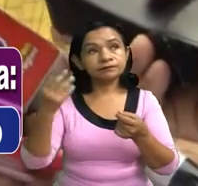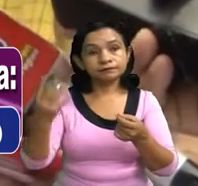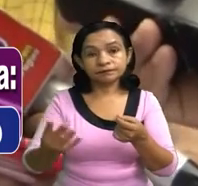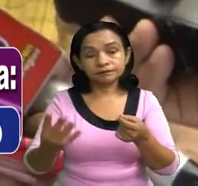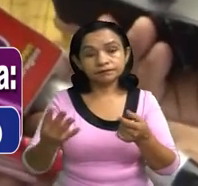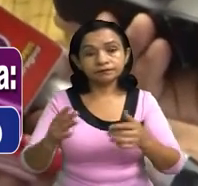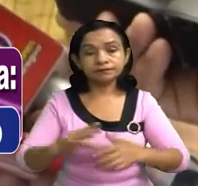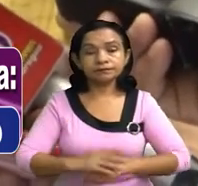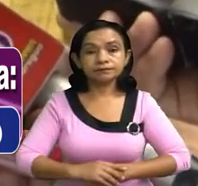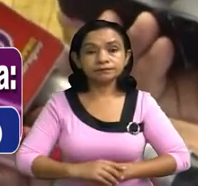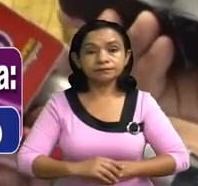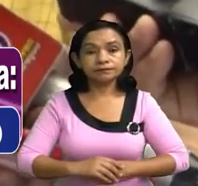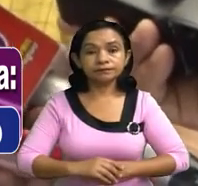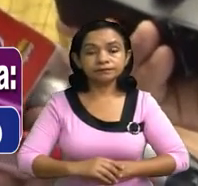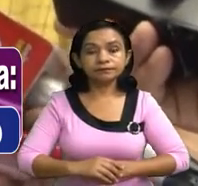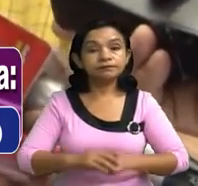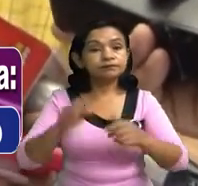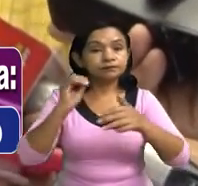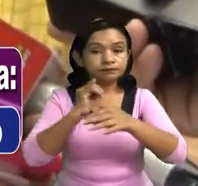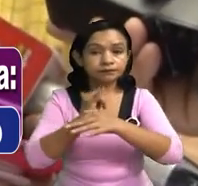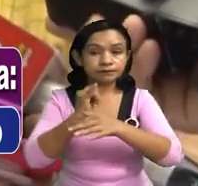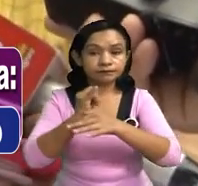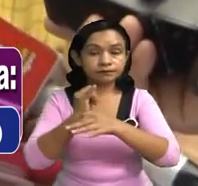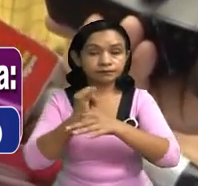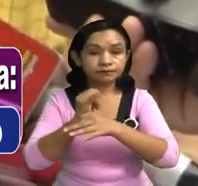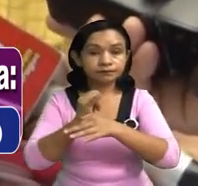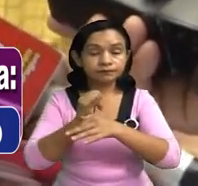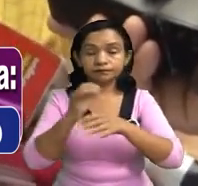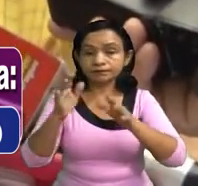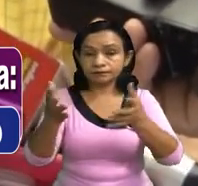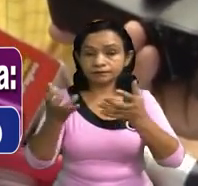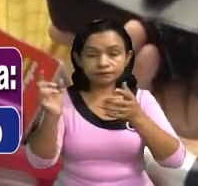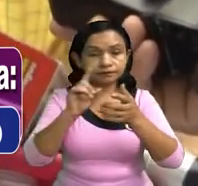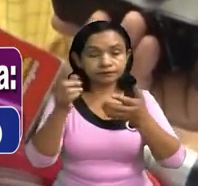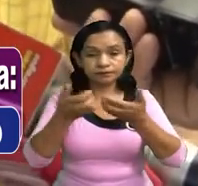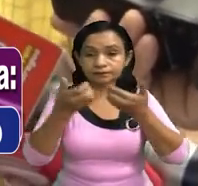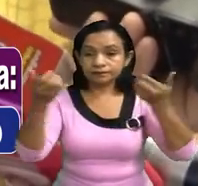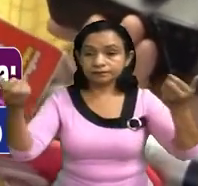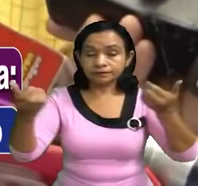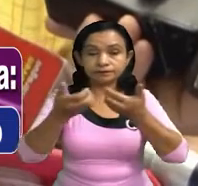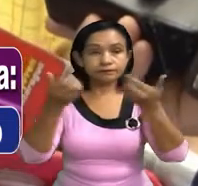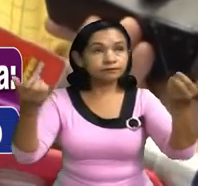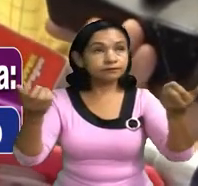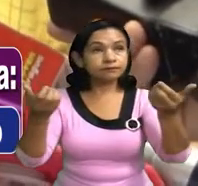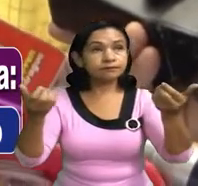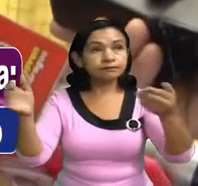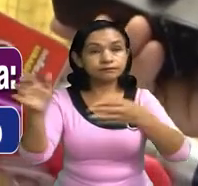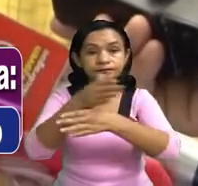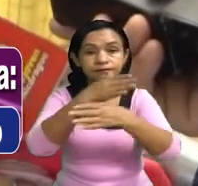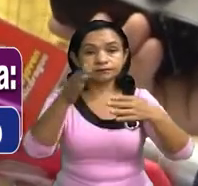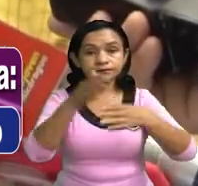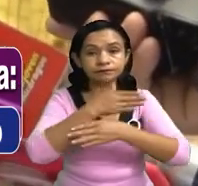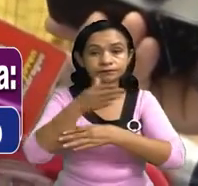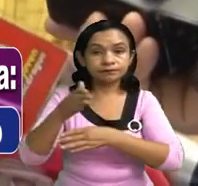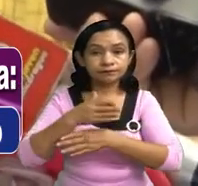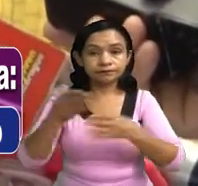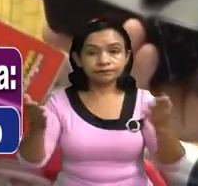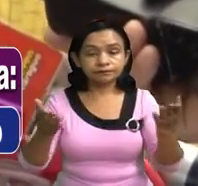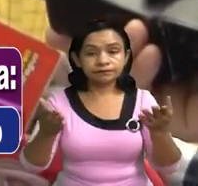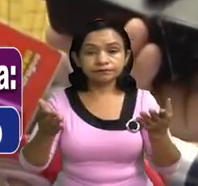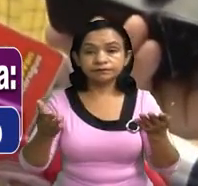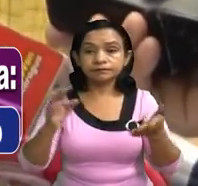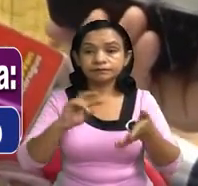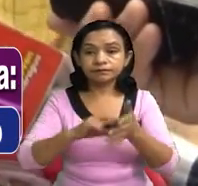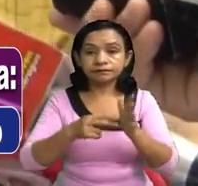cuarta. Aquí la iglesia no puede dividirnos en cristianos de diferentes clases. Resulta